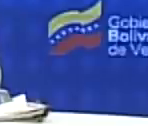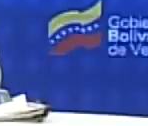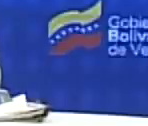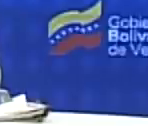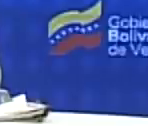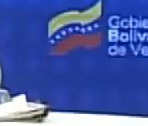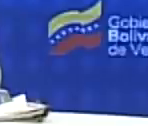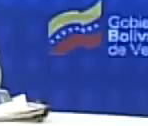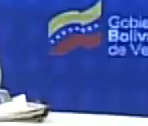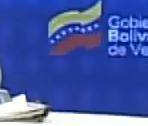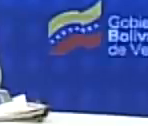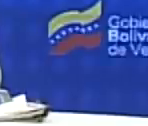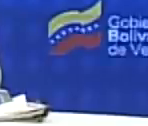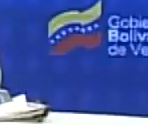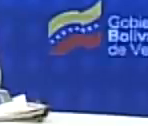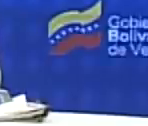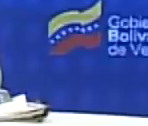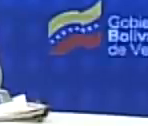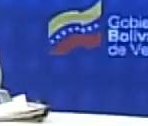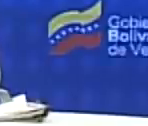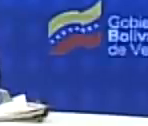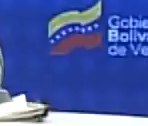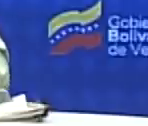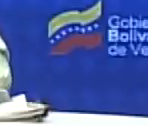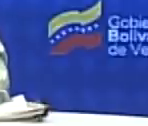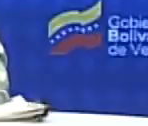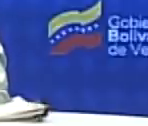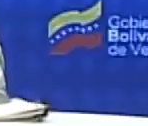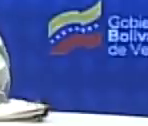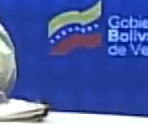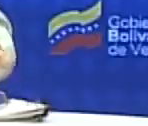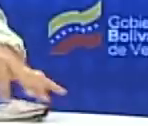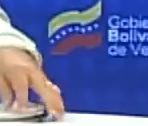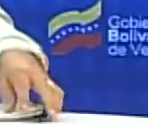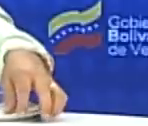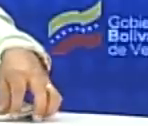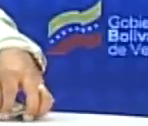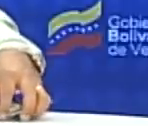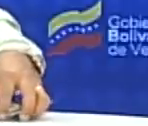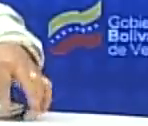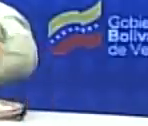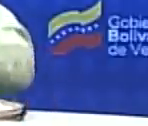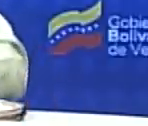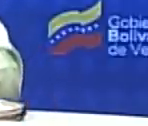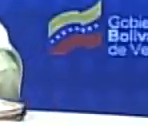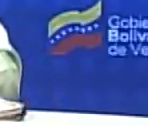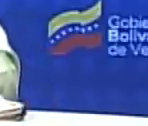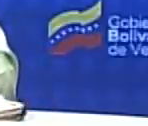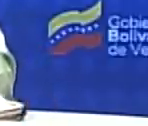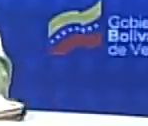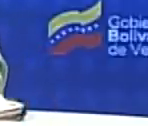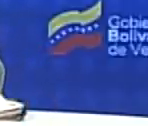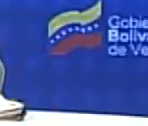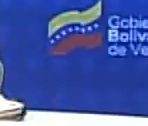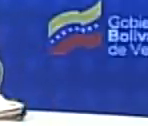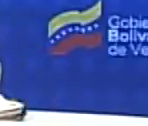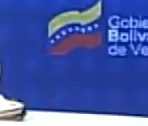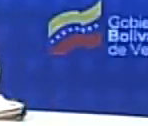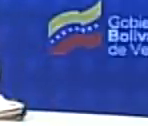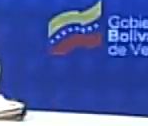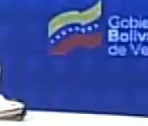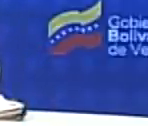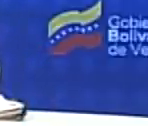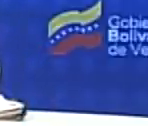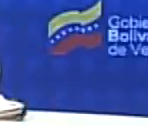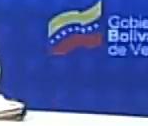septiembre, 2 de septiembre de este año 2021. Mi saludo